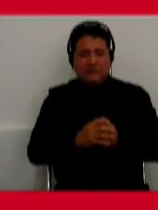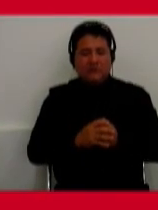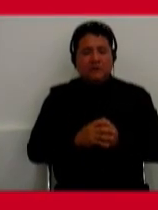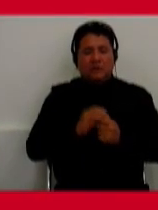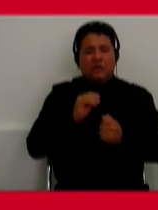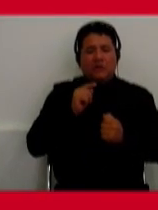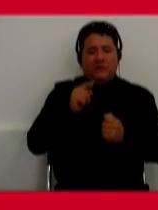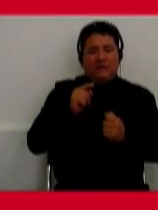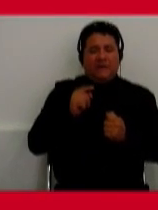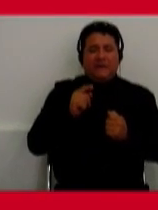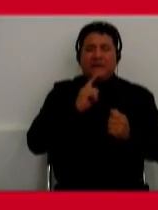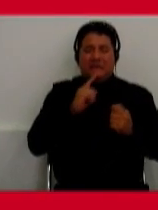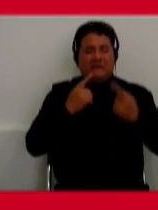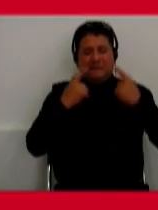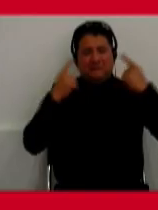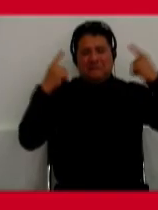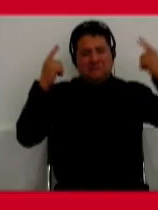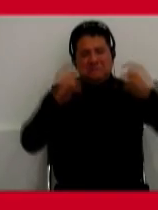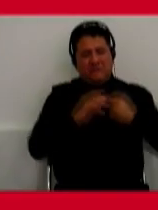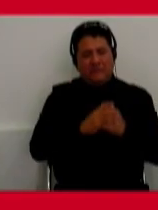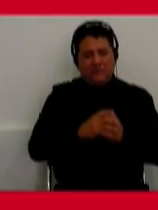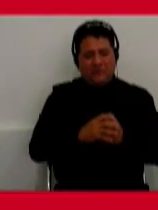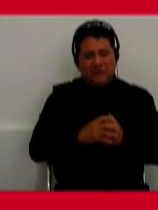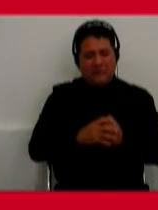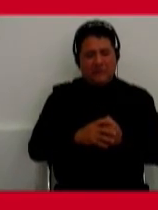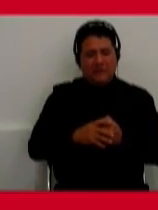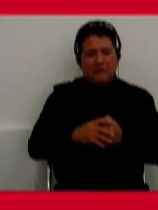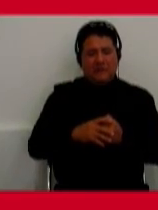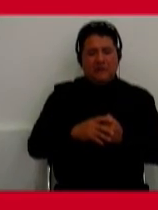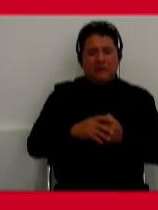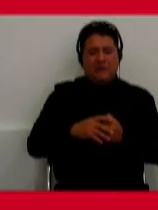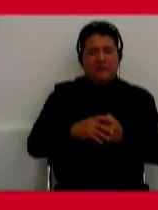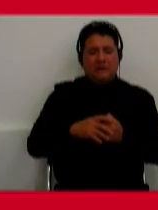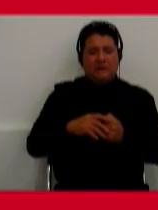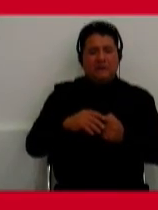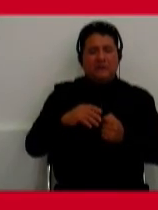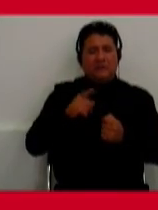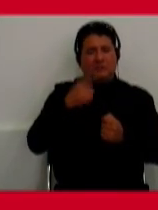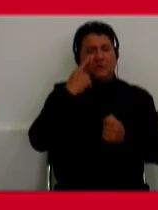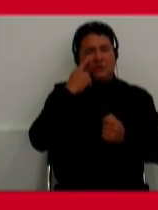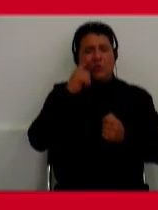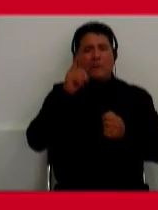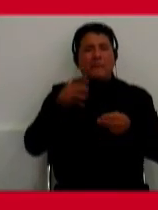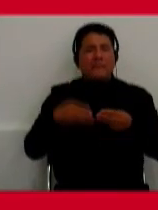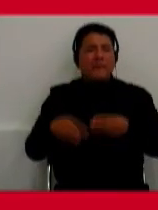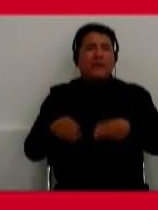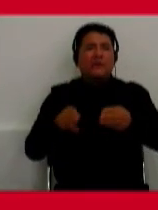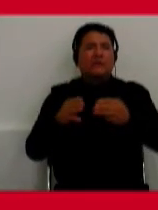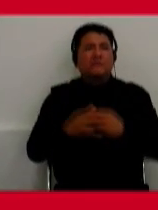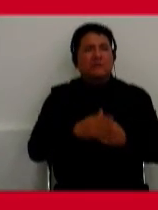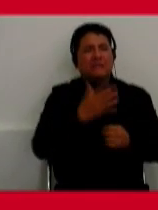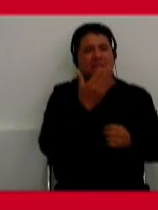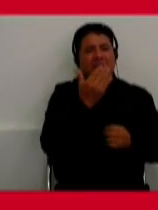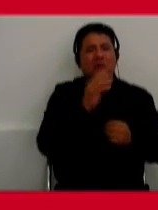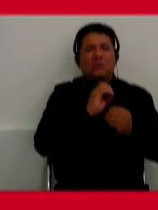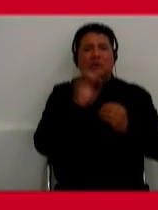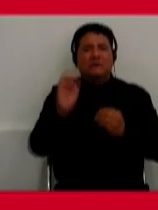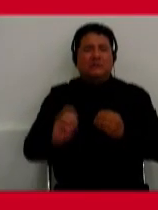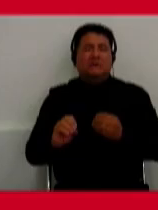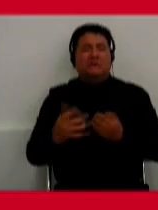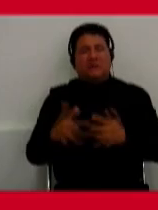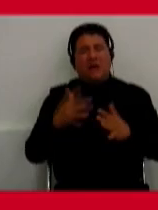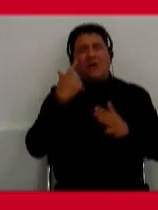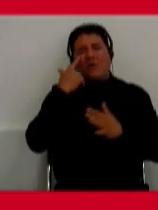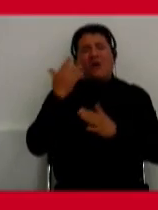¿no? Obviamente todos conocemos sus bondades de este método y el otro 15% en otros métodos ya conocidos.